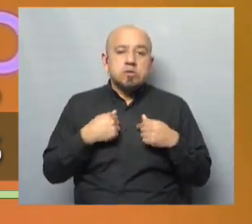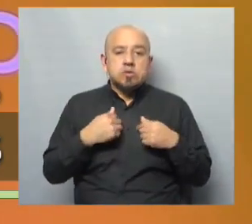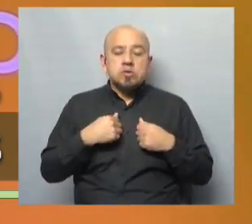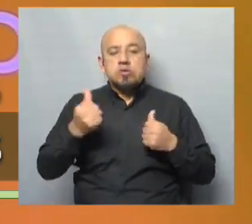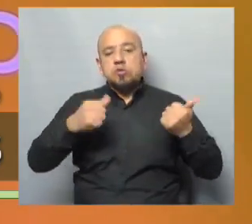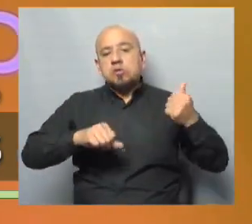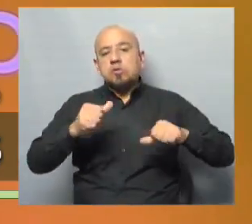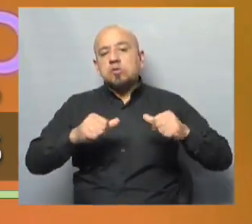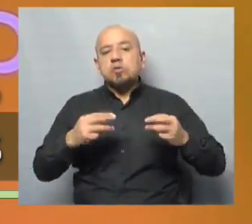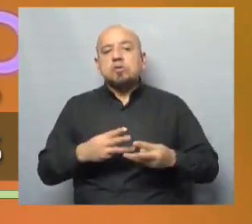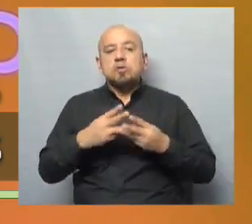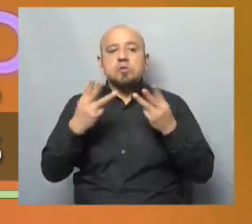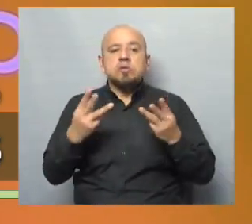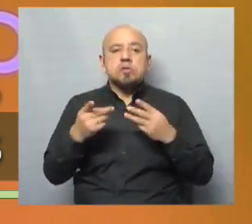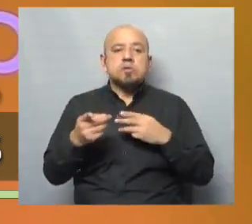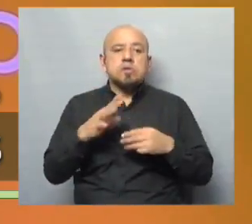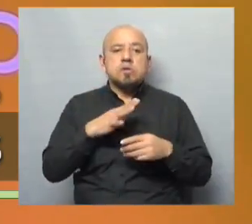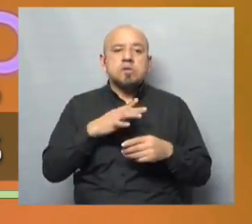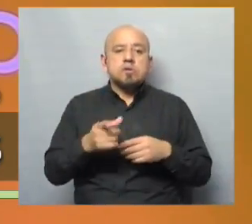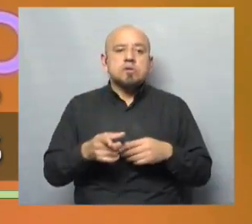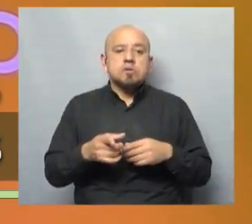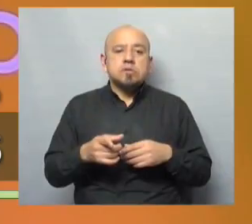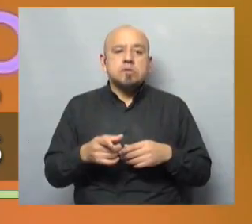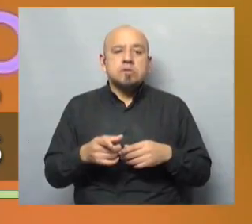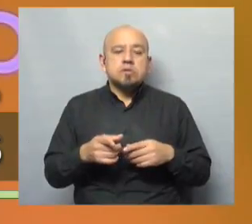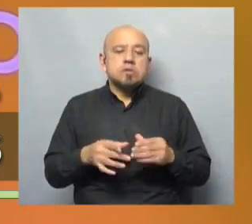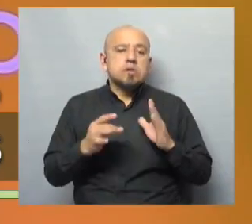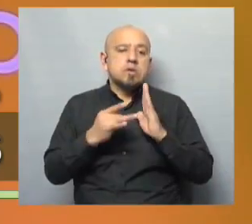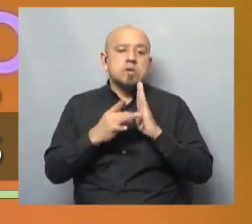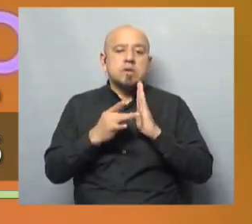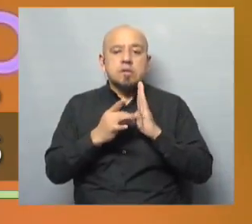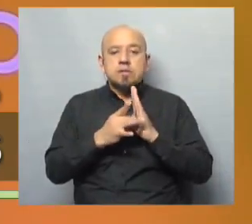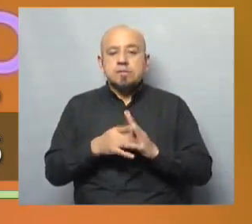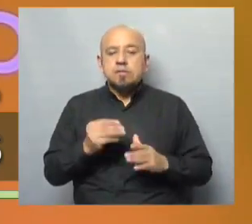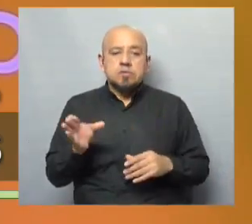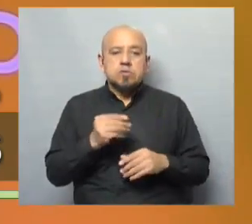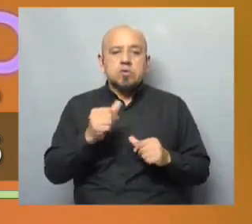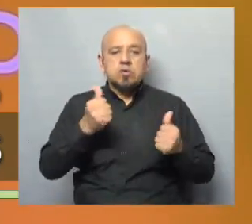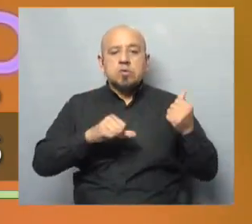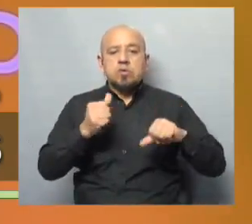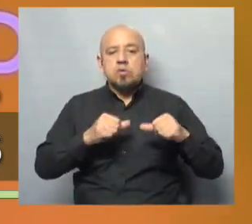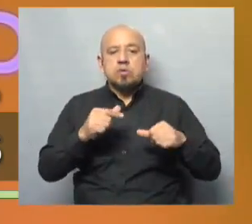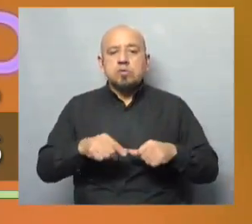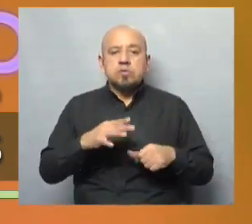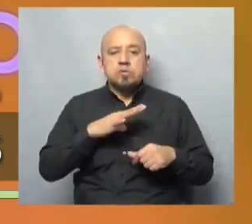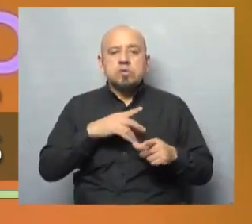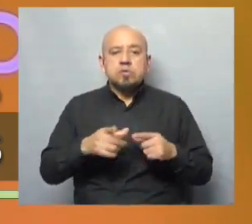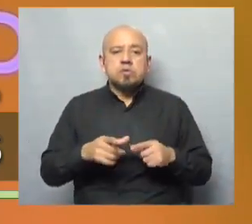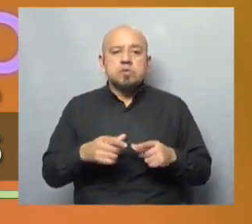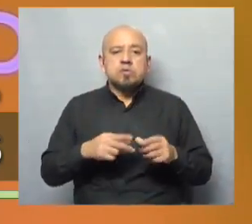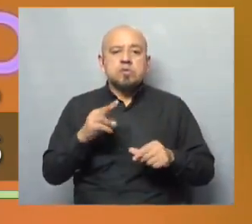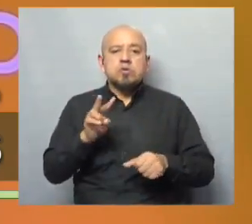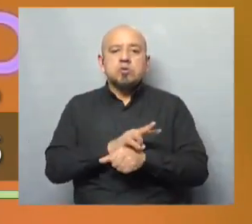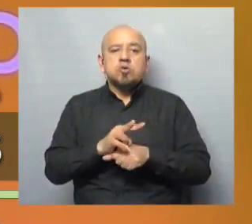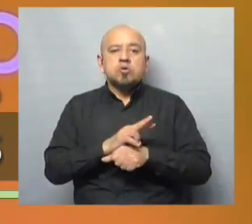laboratorios en general tenemos implementada la calidad o sea todos los laboratorios de nuestro país utilizan controles internos de